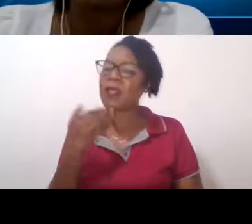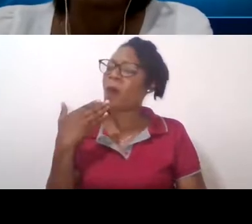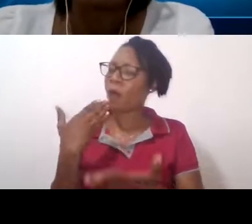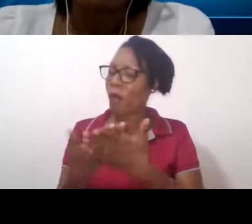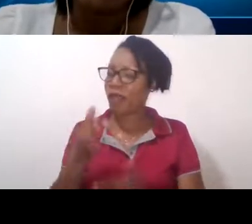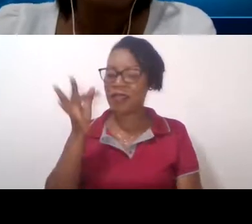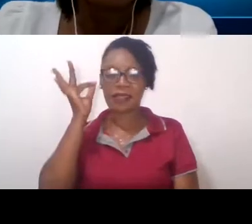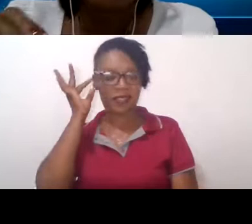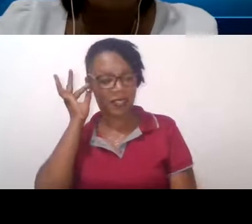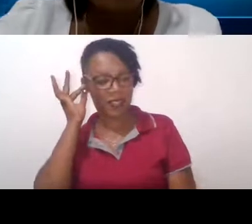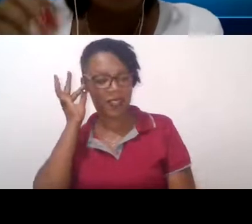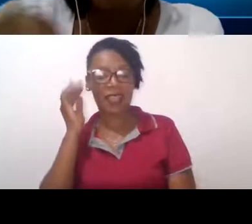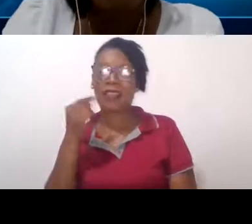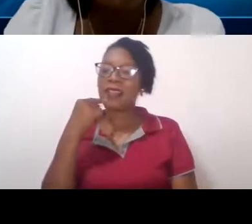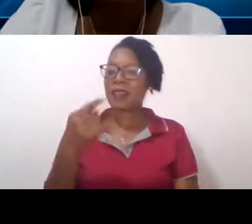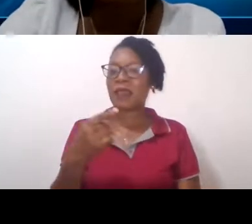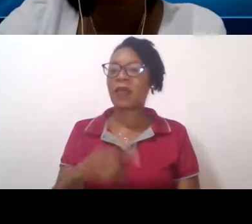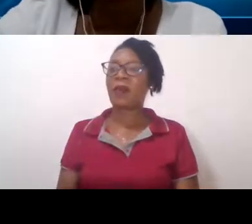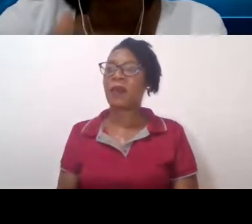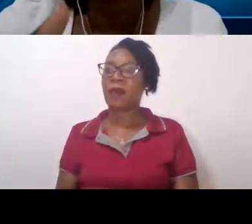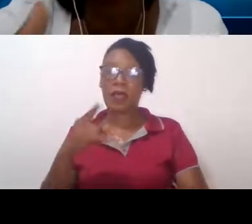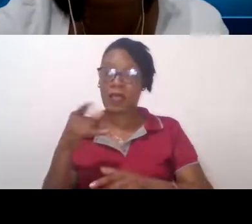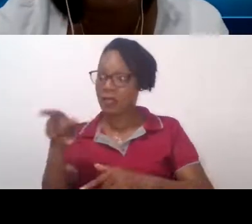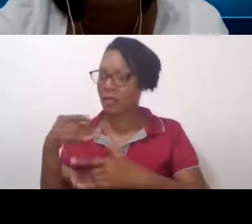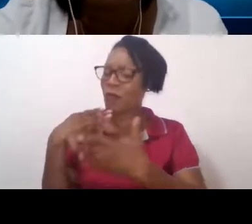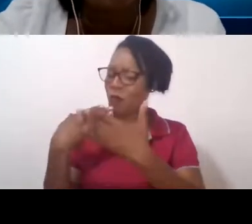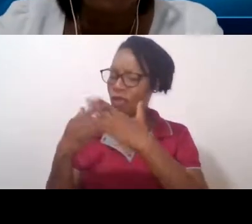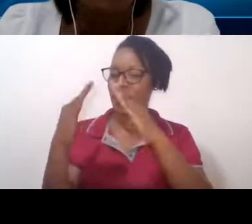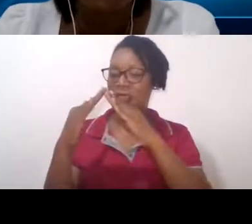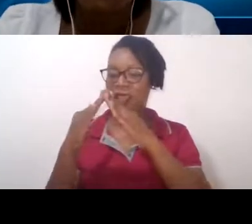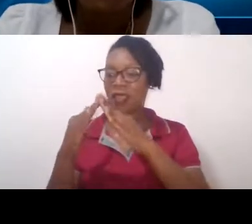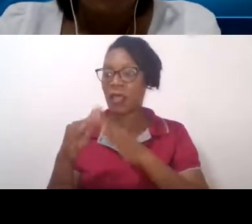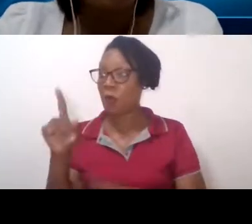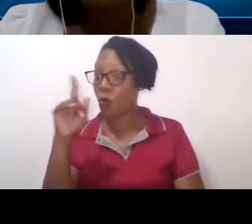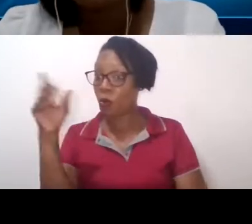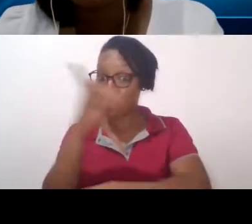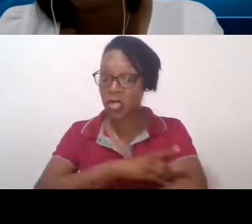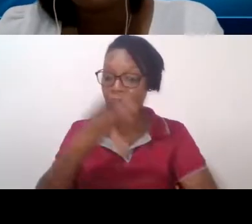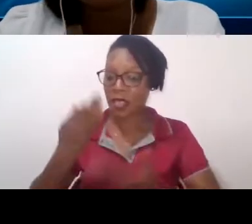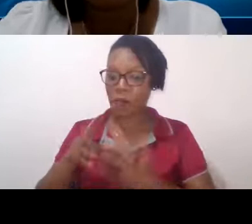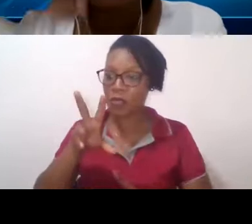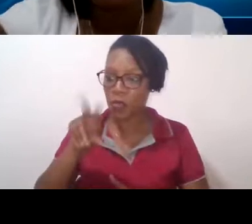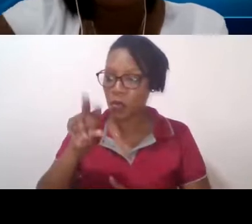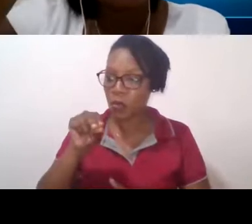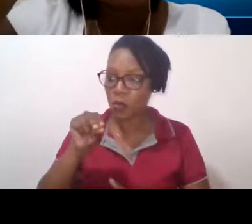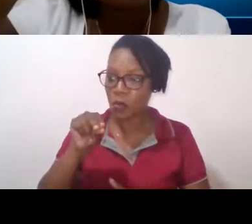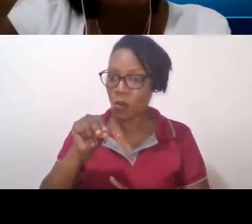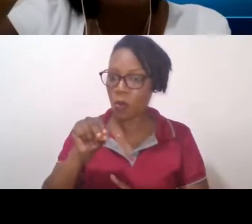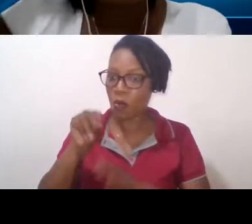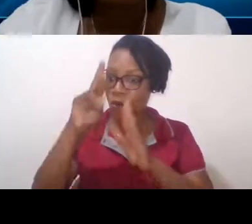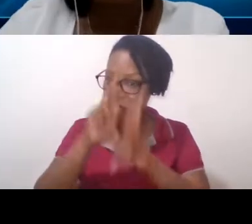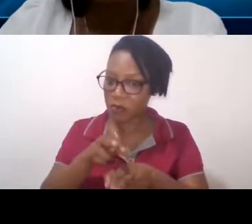obediente de la casa, y resulta ser que en un momento ella se mostró desobediente, entonces, ¿qué es lo que voy a hacer? Le voy a quitar